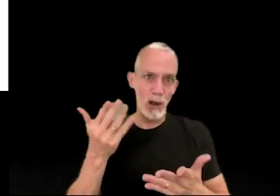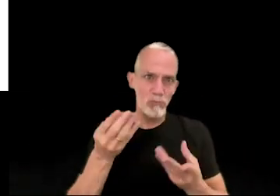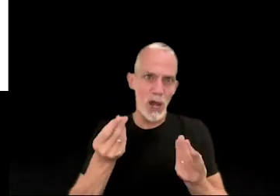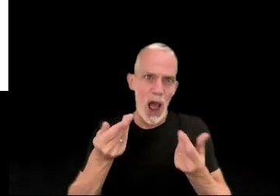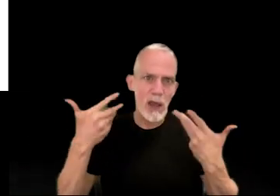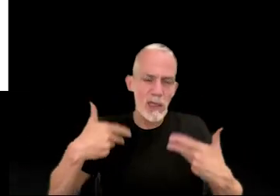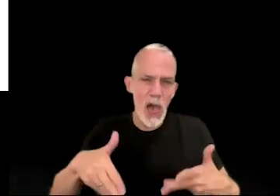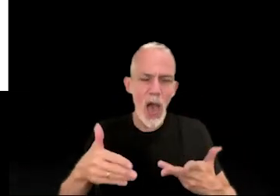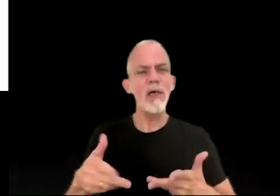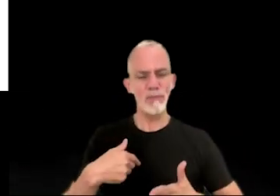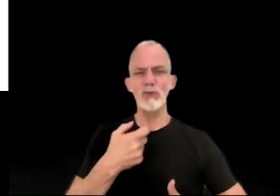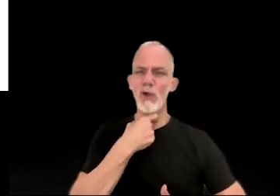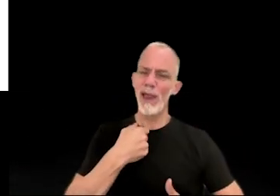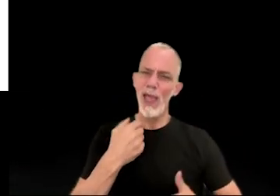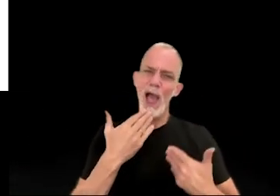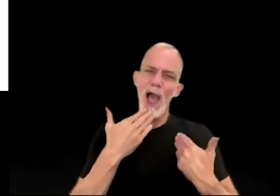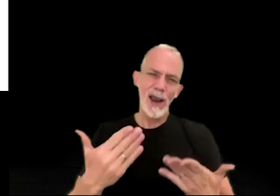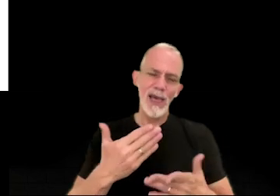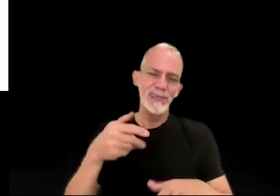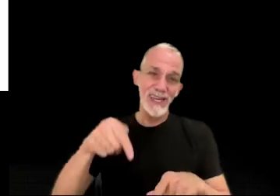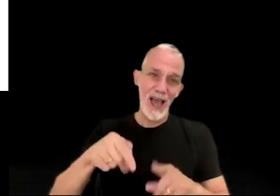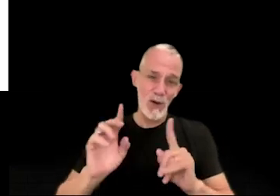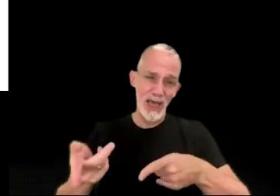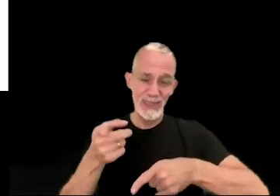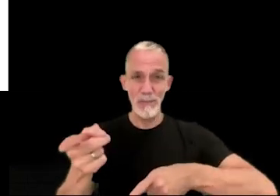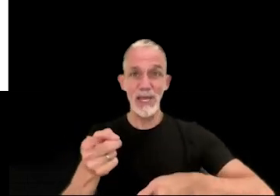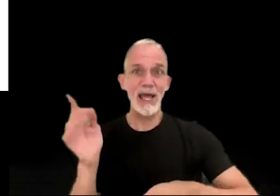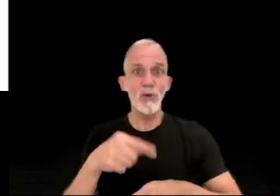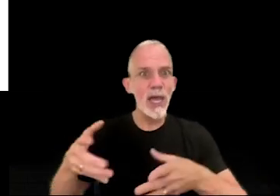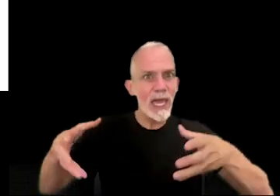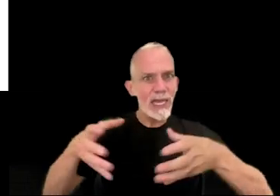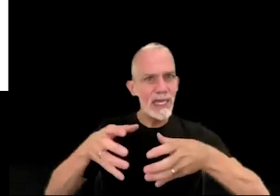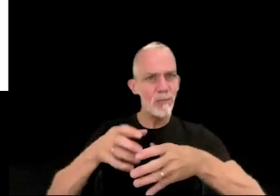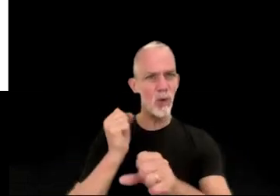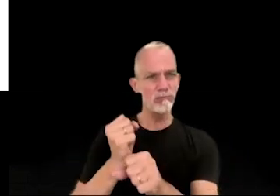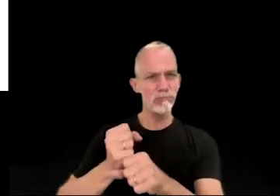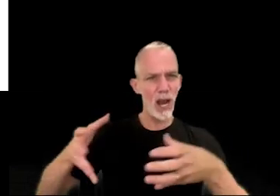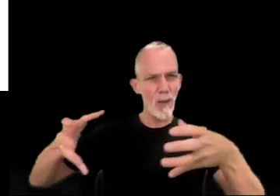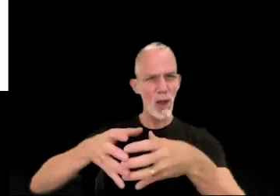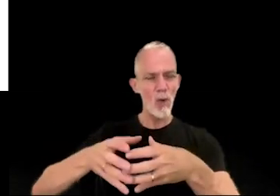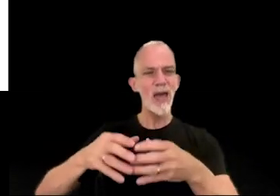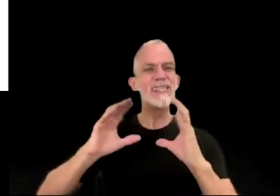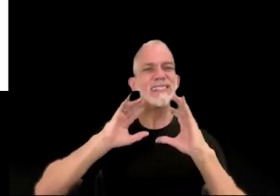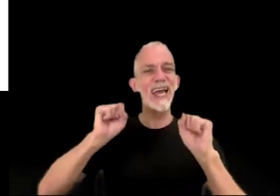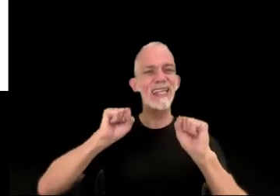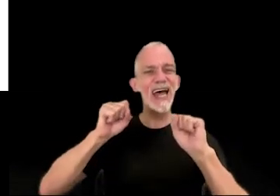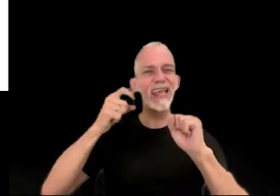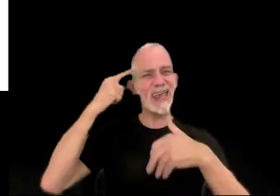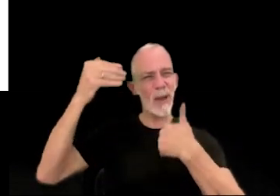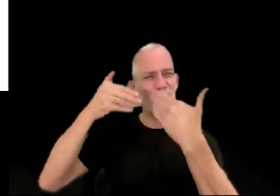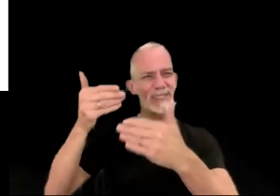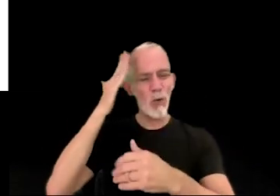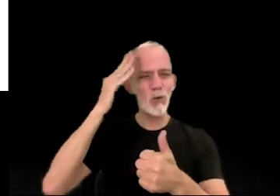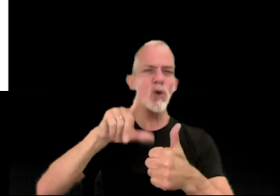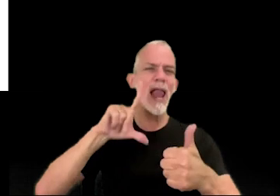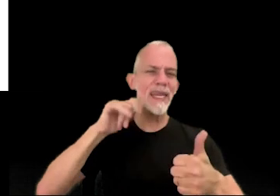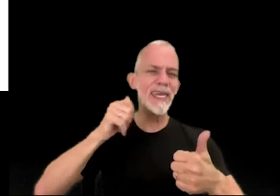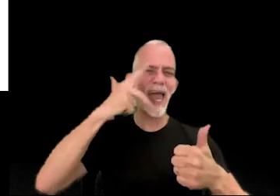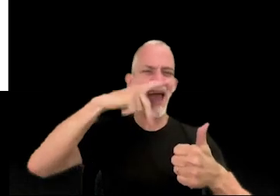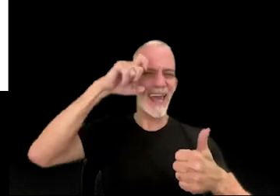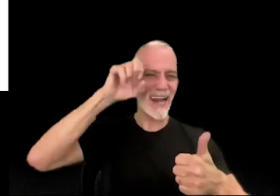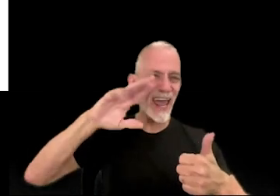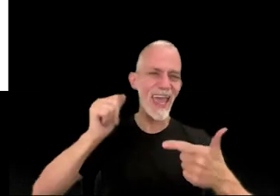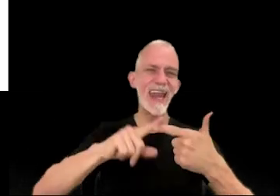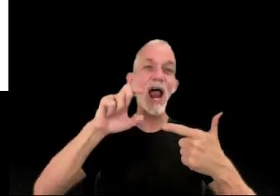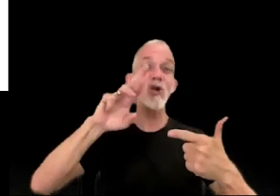quería dejar de agradecer también a todo el equipo de la Secretaría de Capacitación y Cultura, a Elía Herrera, a Rocío,